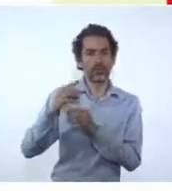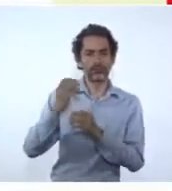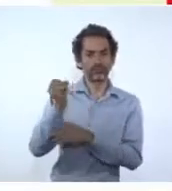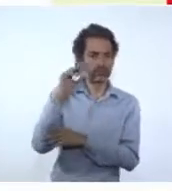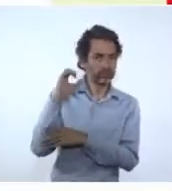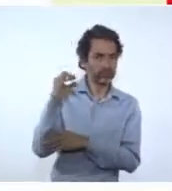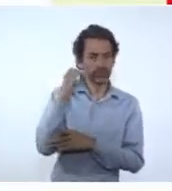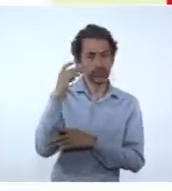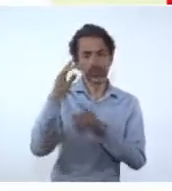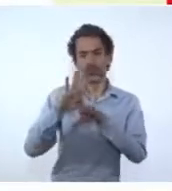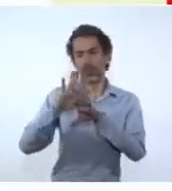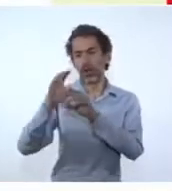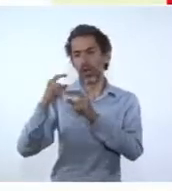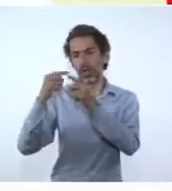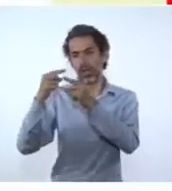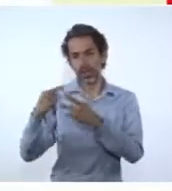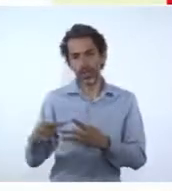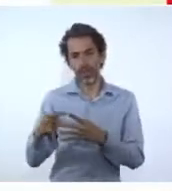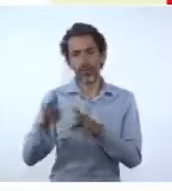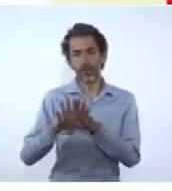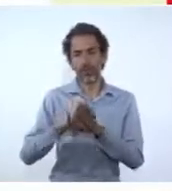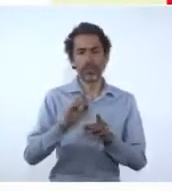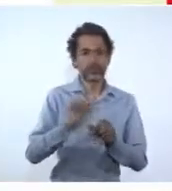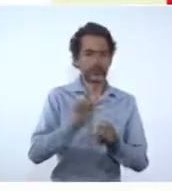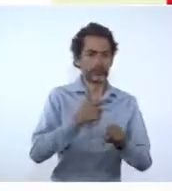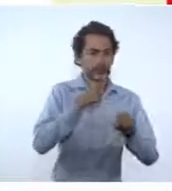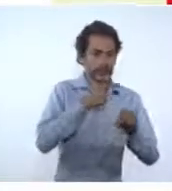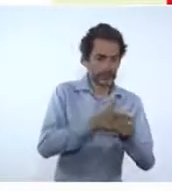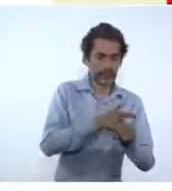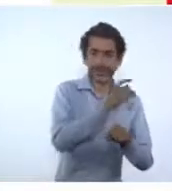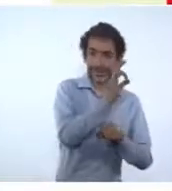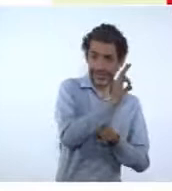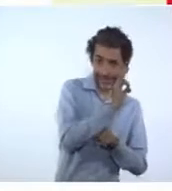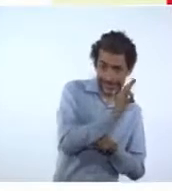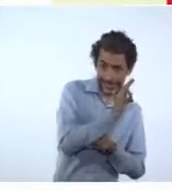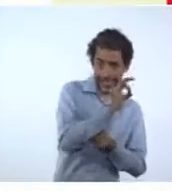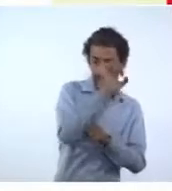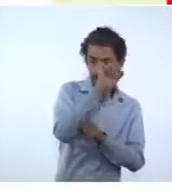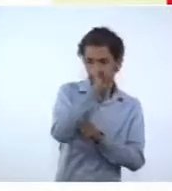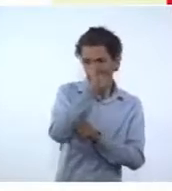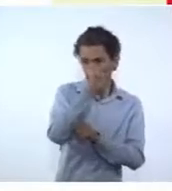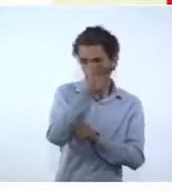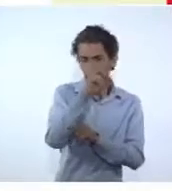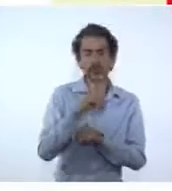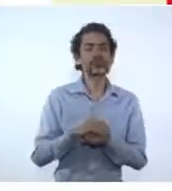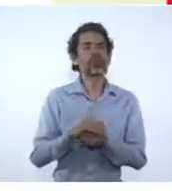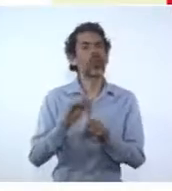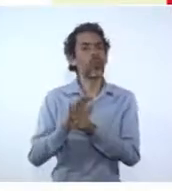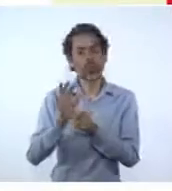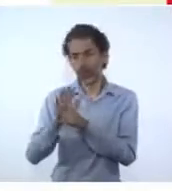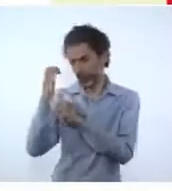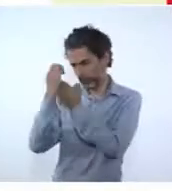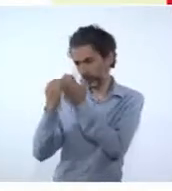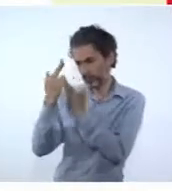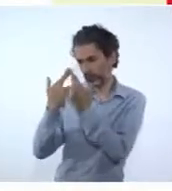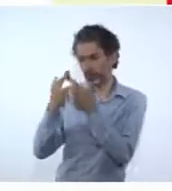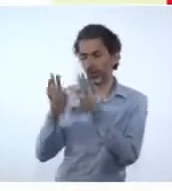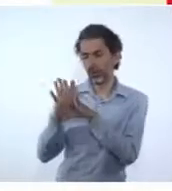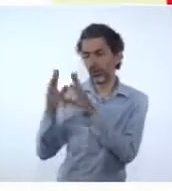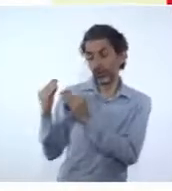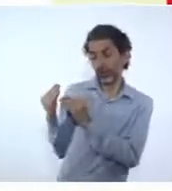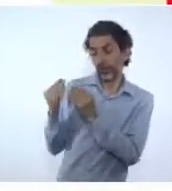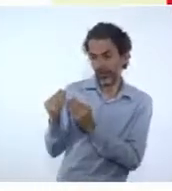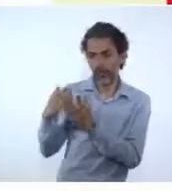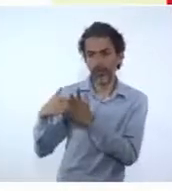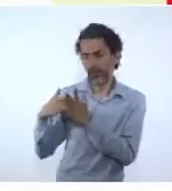distinta manera los activos estimados. ¿Y cómo funciona esto? Funciona al aplicar a todas las pruebas que todavía no ha llegado un